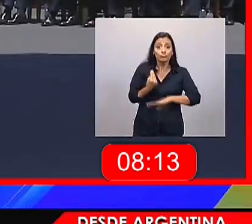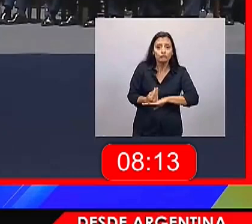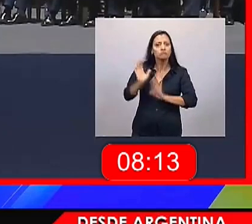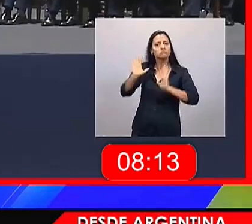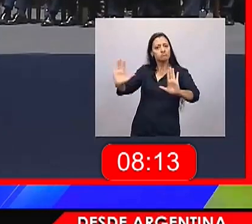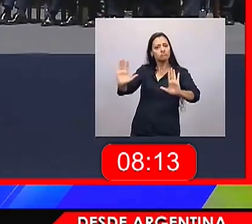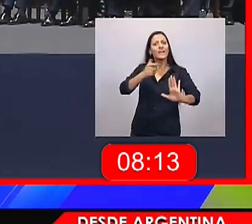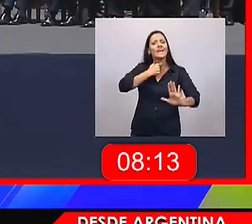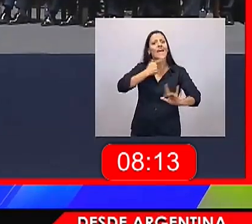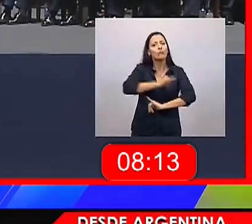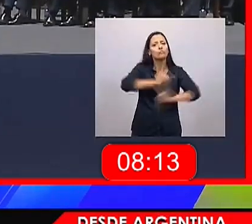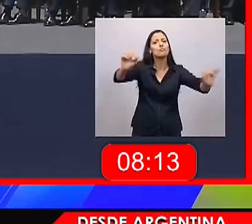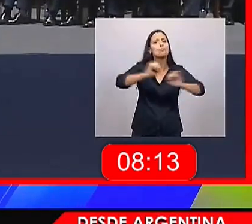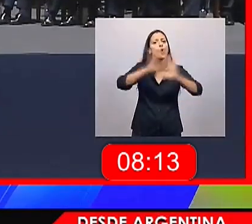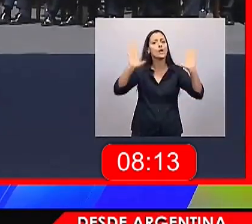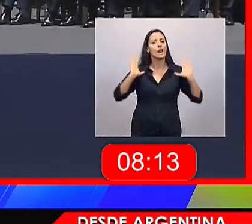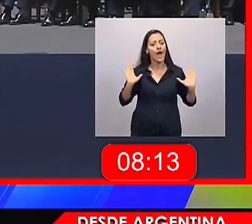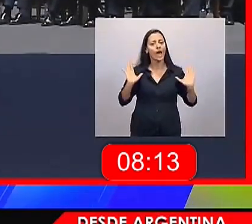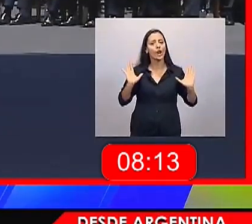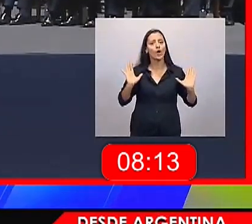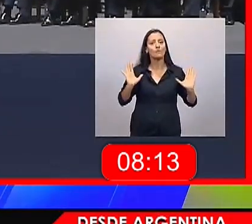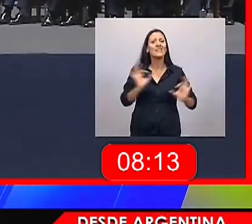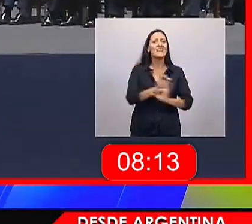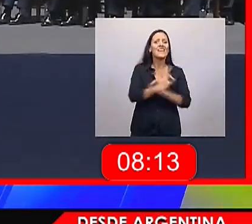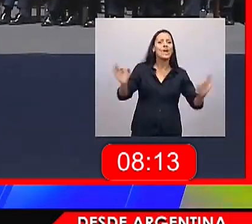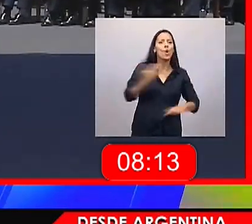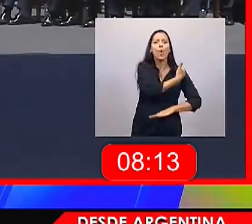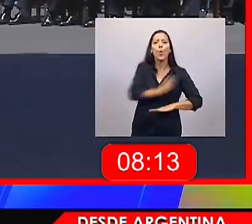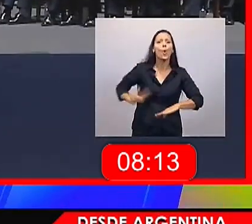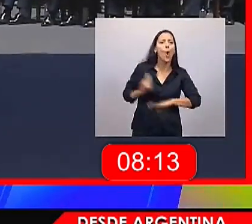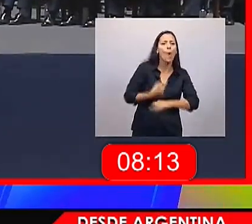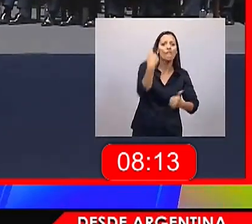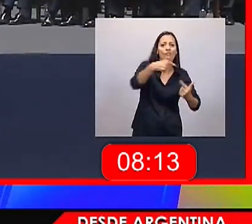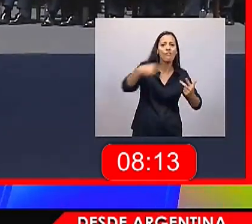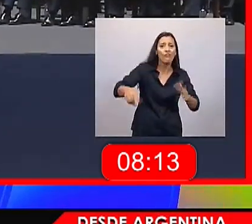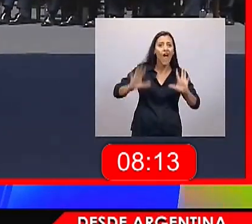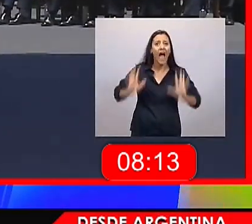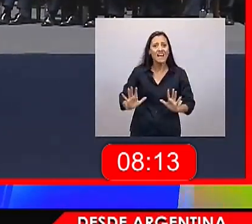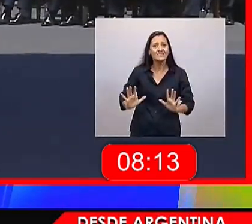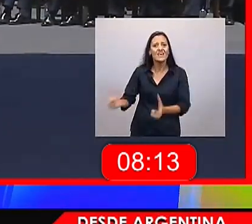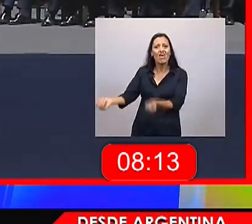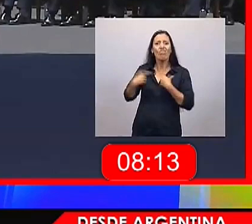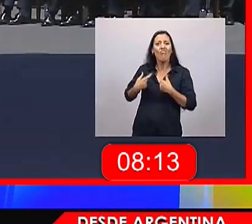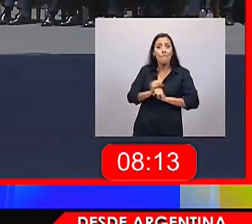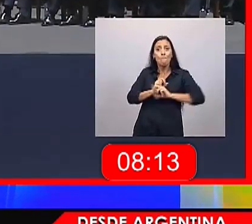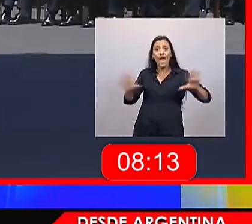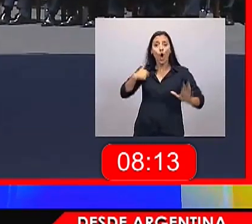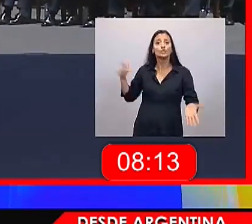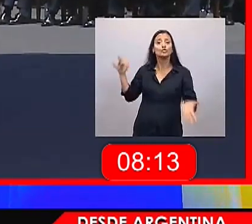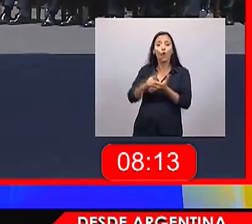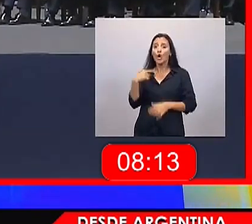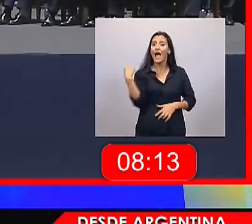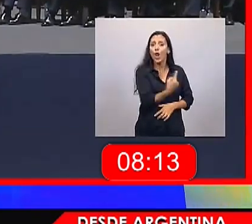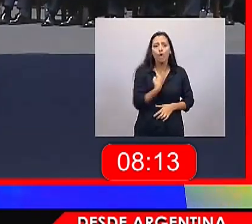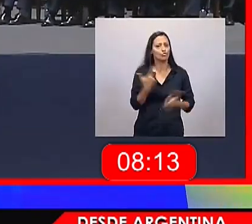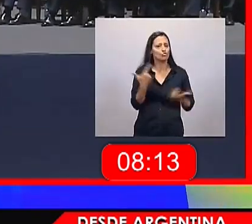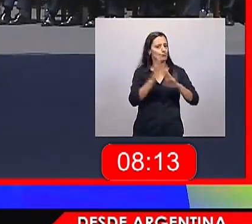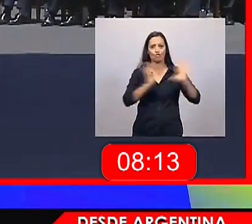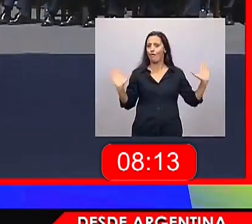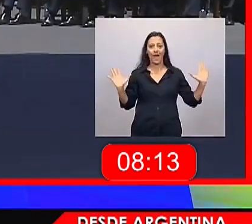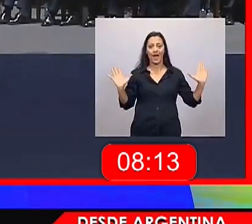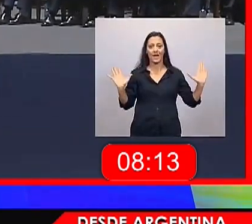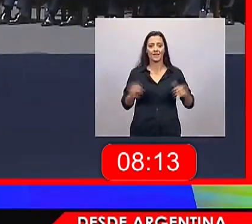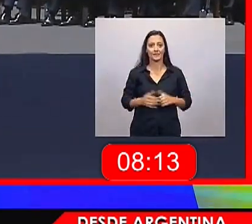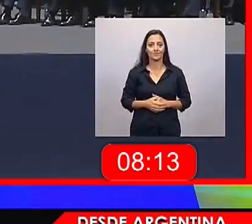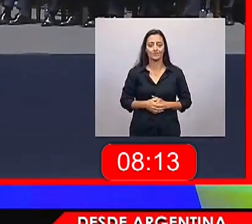teniendo repercusiones en el resto de la economía, pero por lo menos, digamos, el tema es la expectativa de poder bajar la inflación. Nosotros